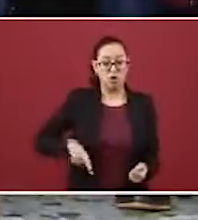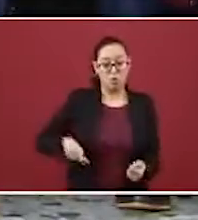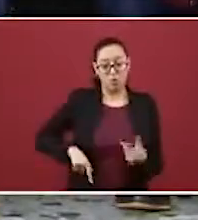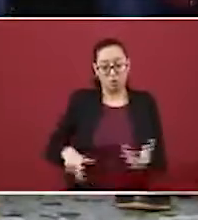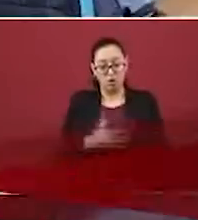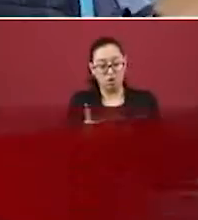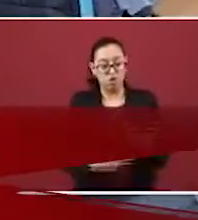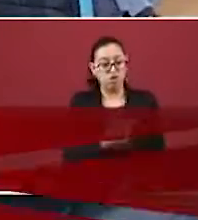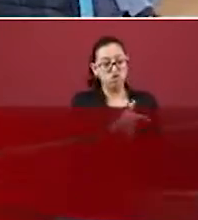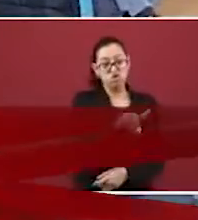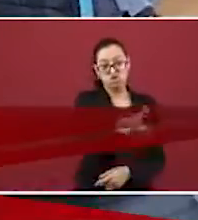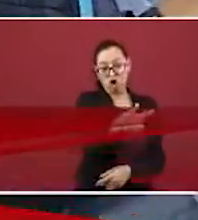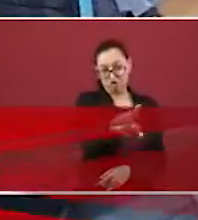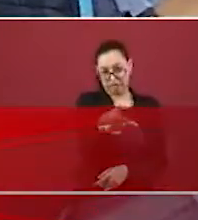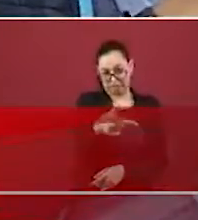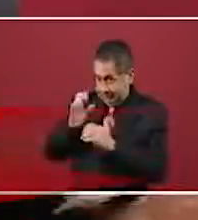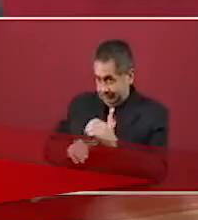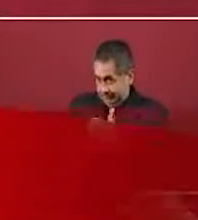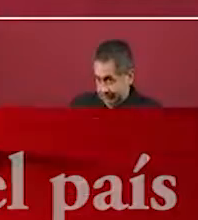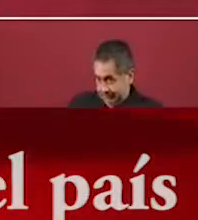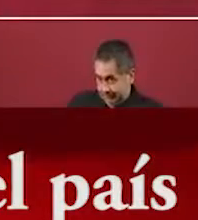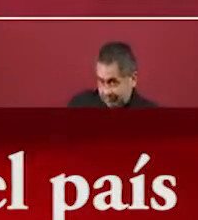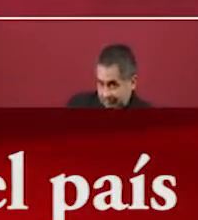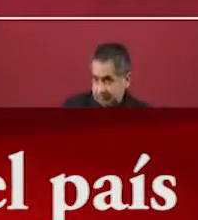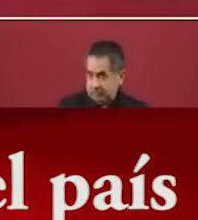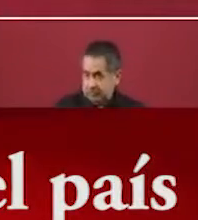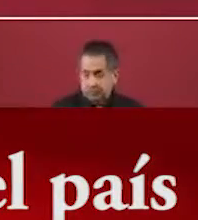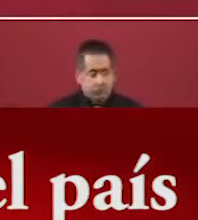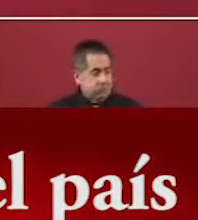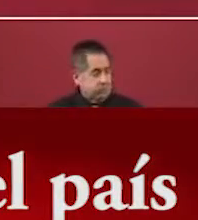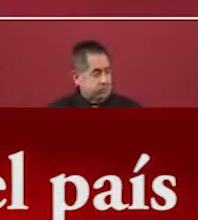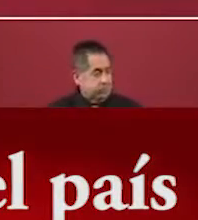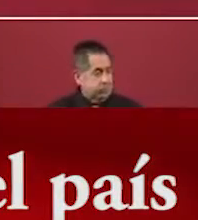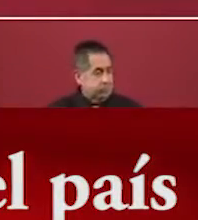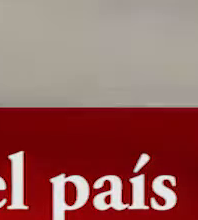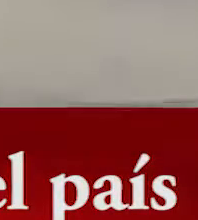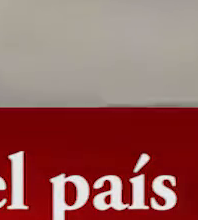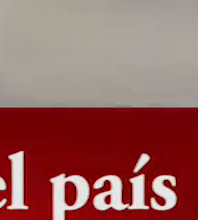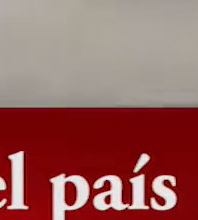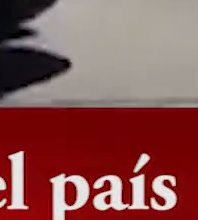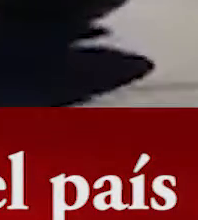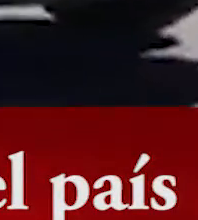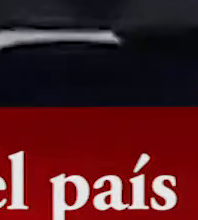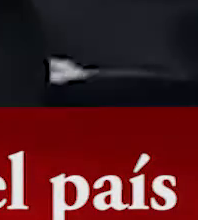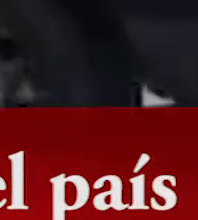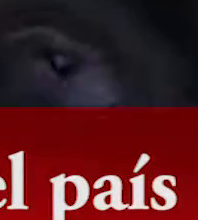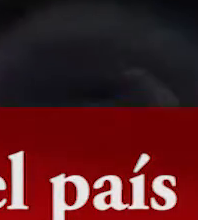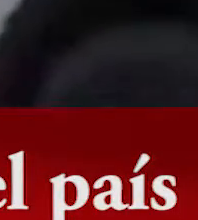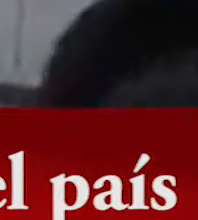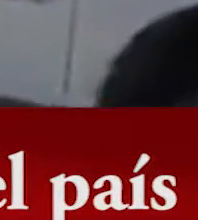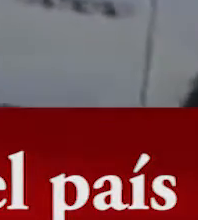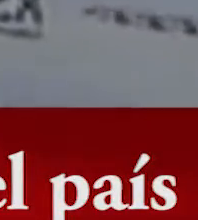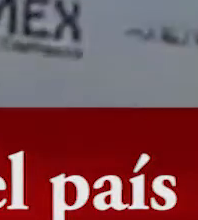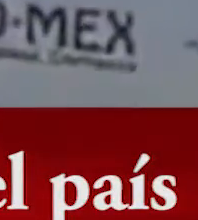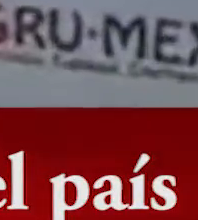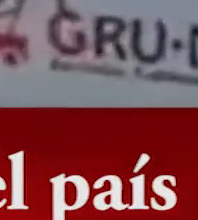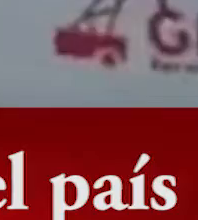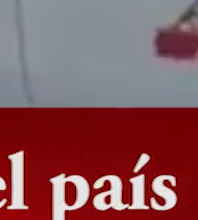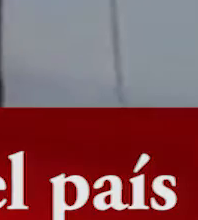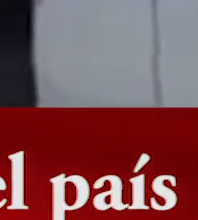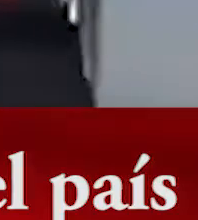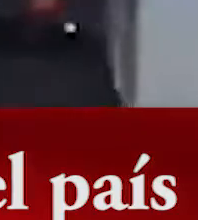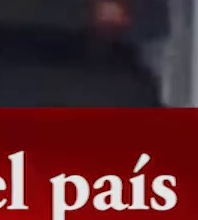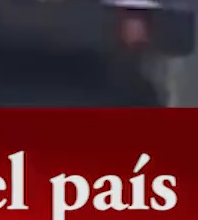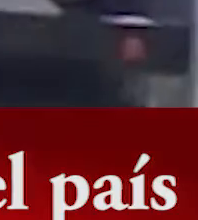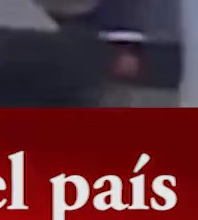coleros en tula interrogado por crónica firmó que la autoridad no le pedirá permiso a los delincuentes ni cederá ante amenazas admitió que estos